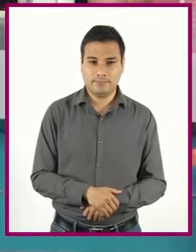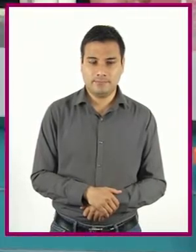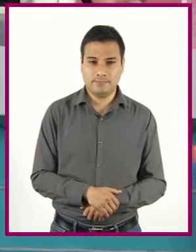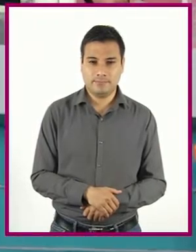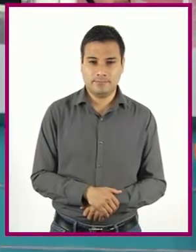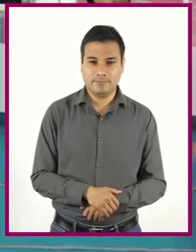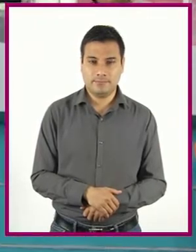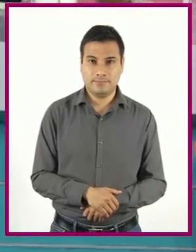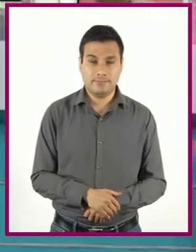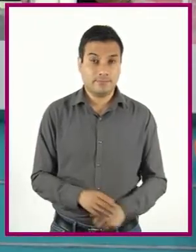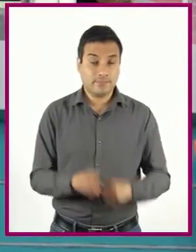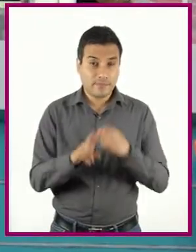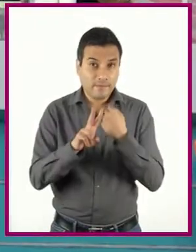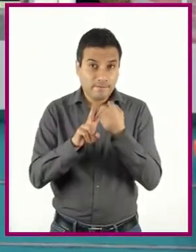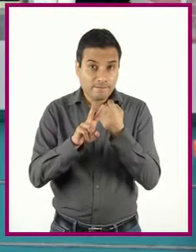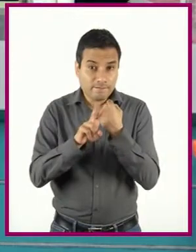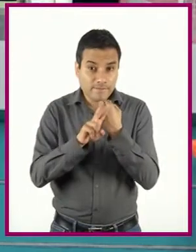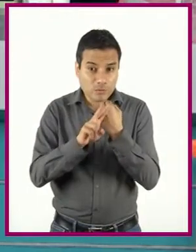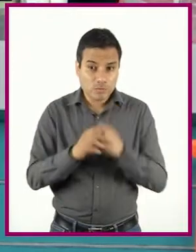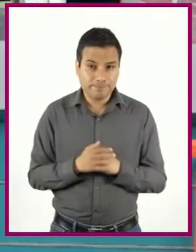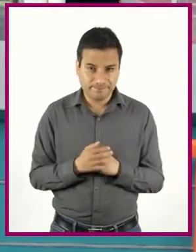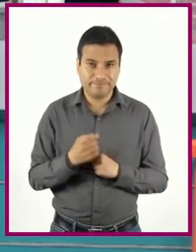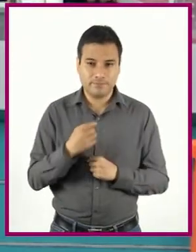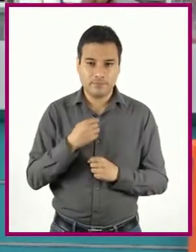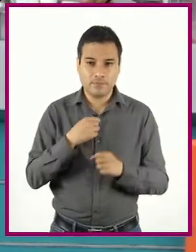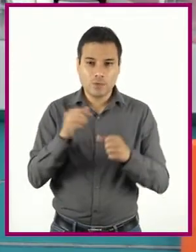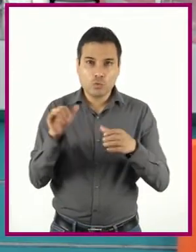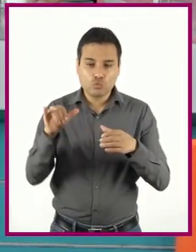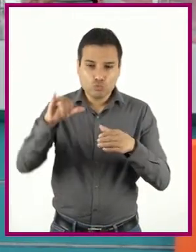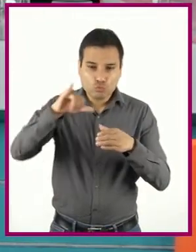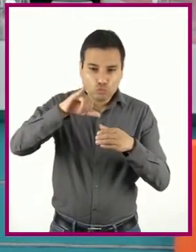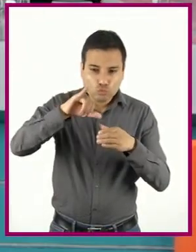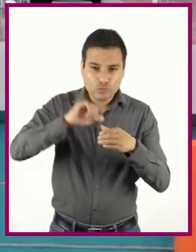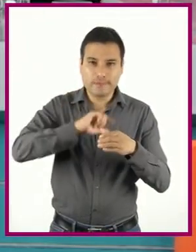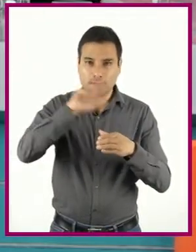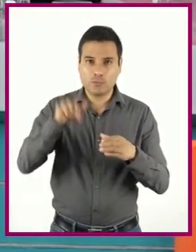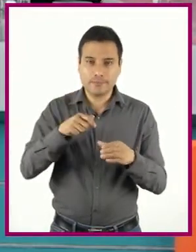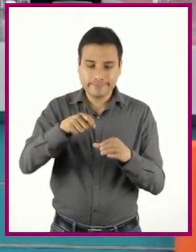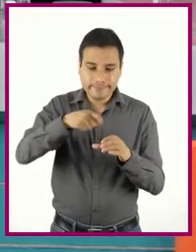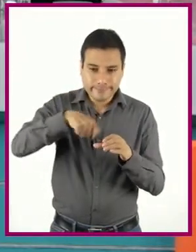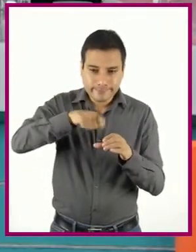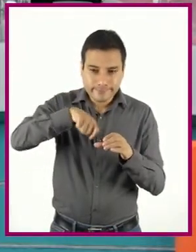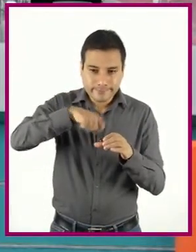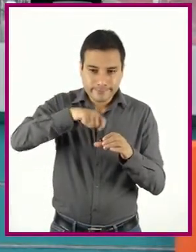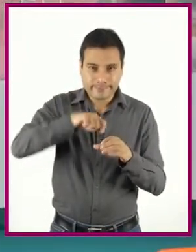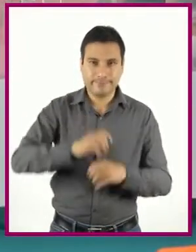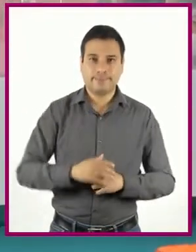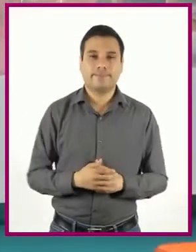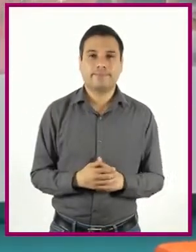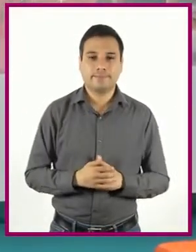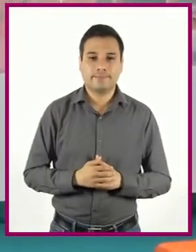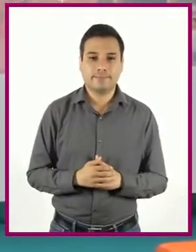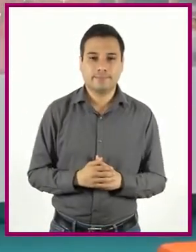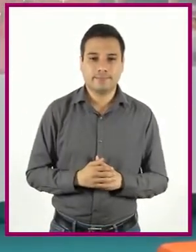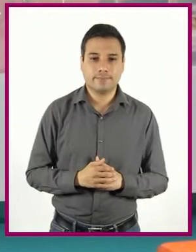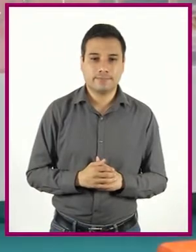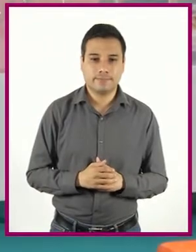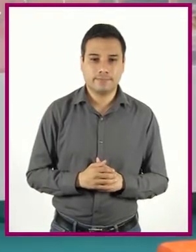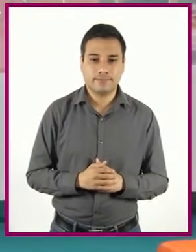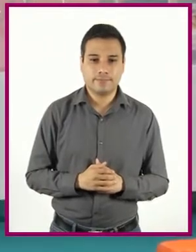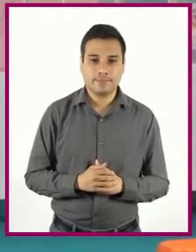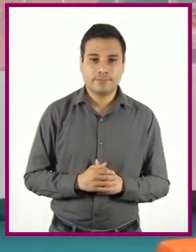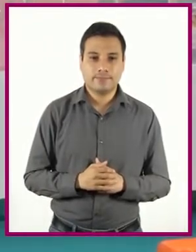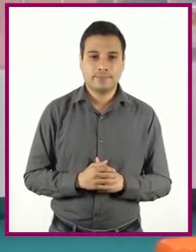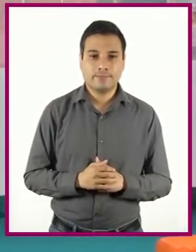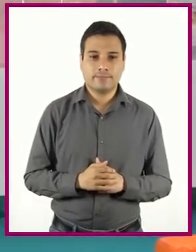disolvemos cada sustancia agitando bien. Colocamos un poco de la disolución de hidróxido